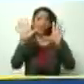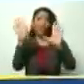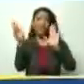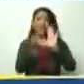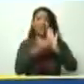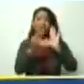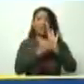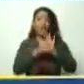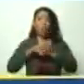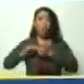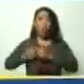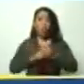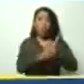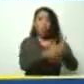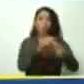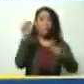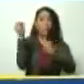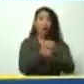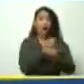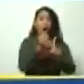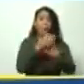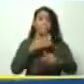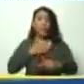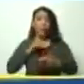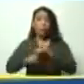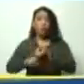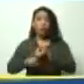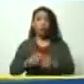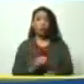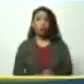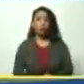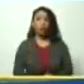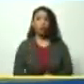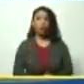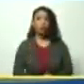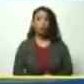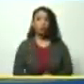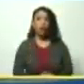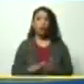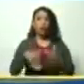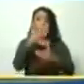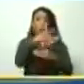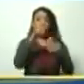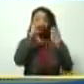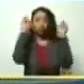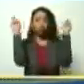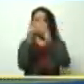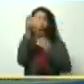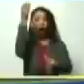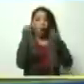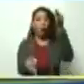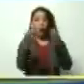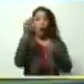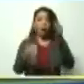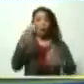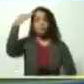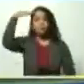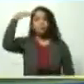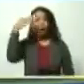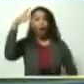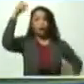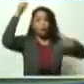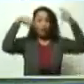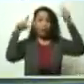perseguida torturada Cilia luego se convirtió en la abogada del comandante Hugo Chávez en la